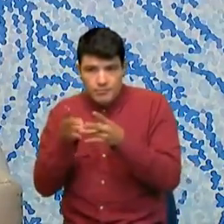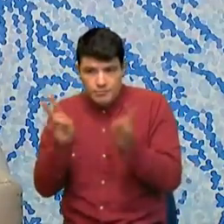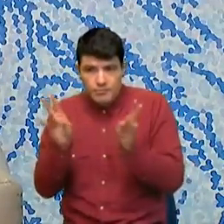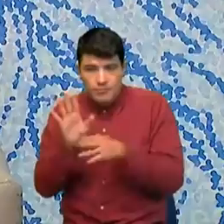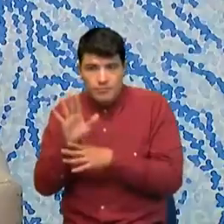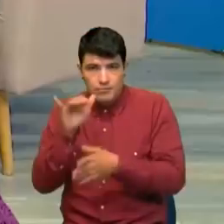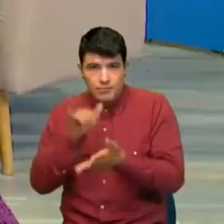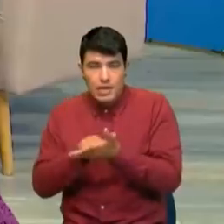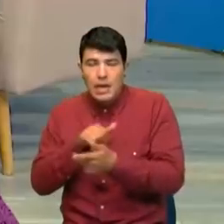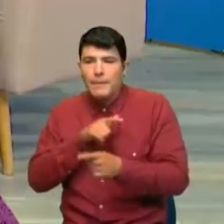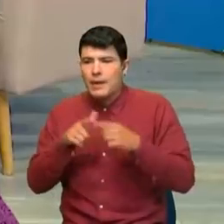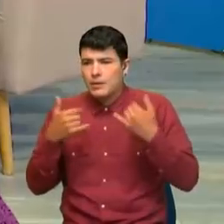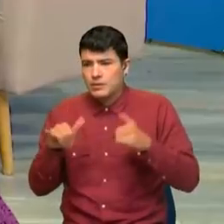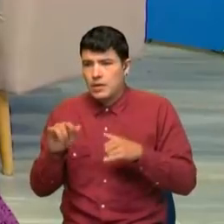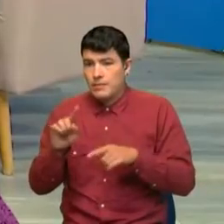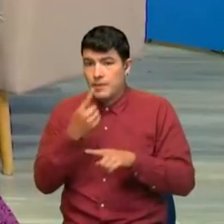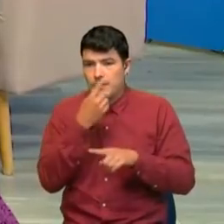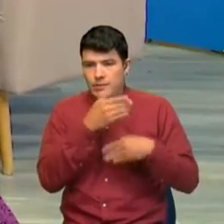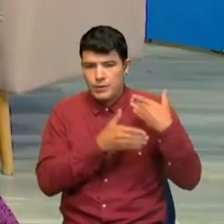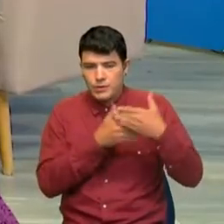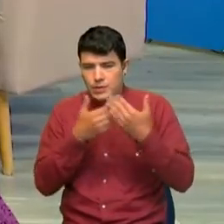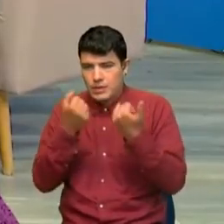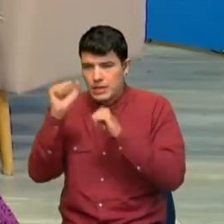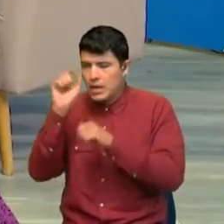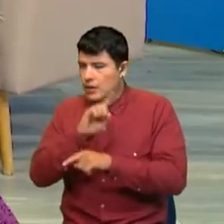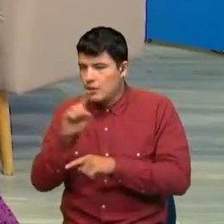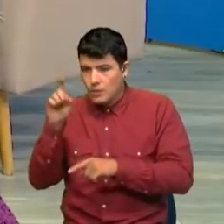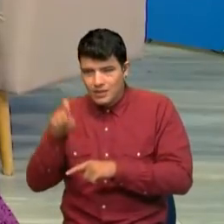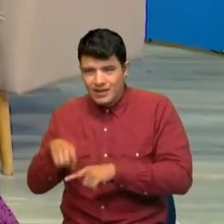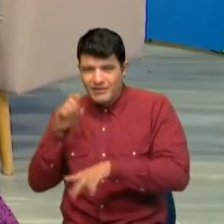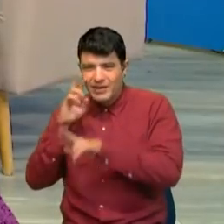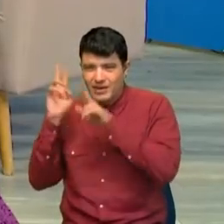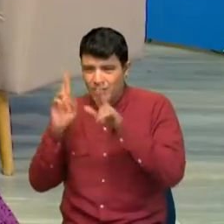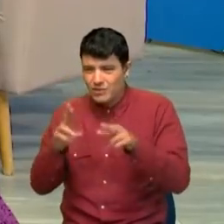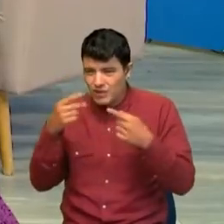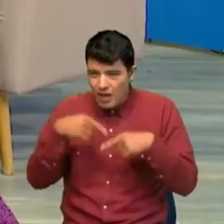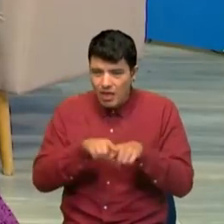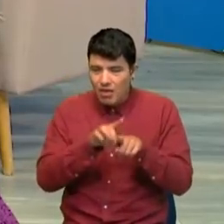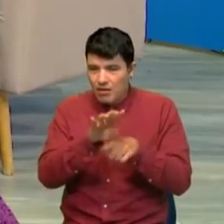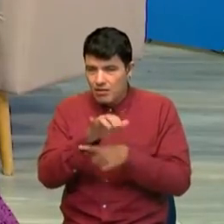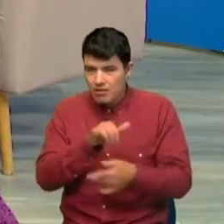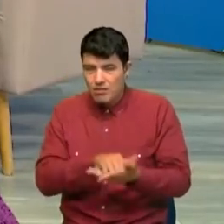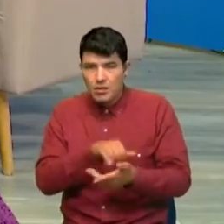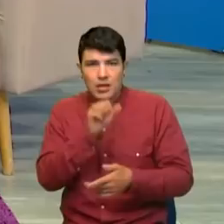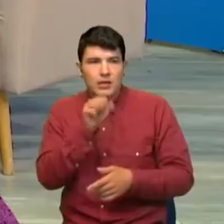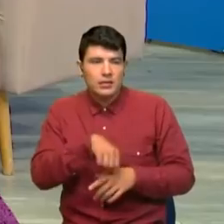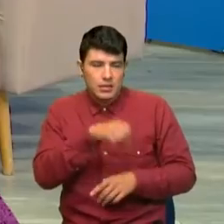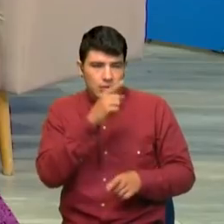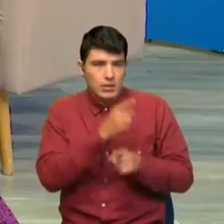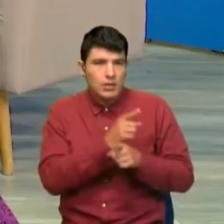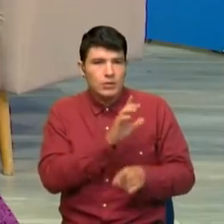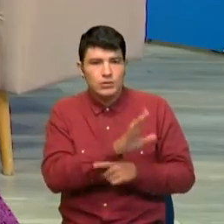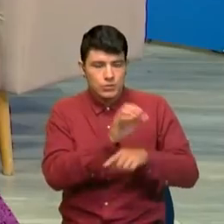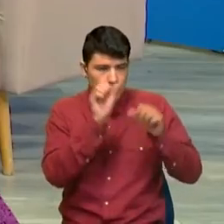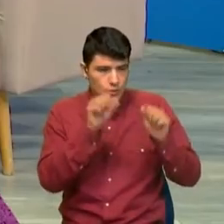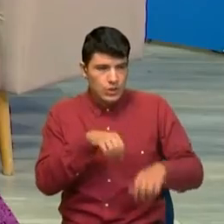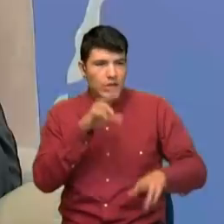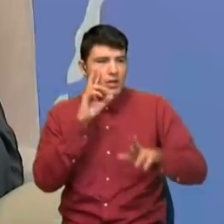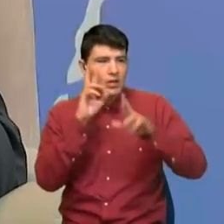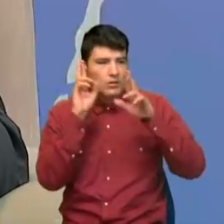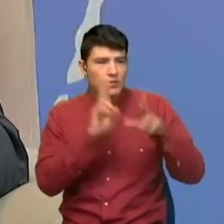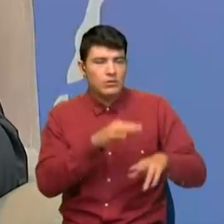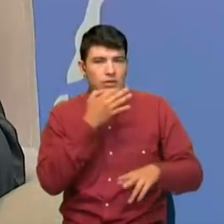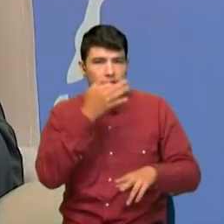pero ya tiene un paso ganado, ya no debe hacer declarar la unión marital de hecho. Exacto, sí, es poder distinguir